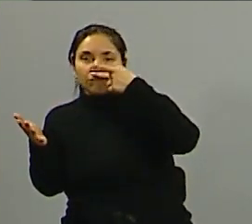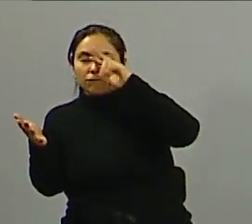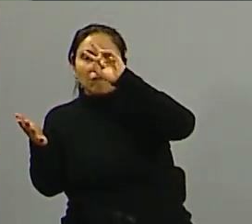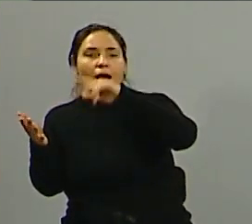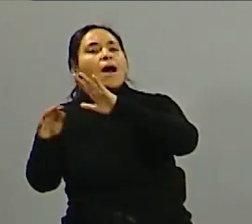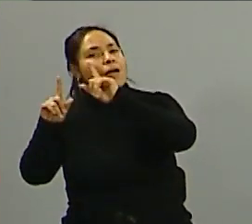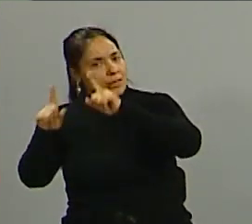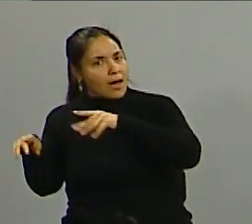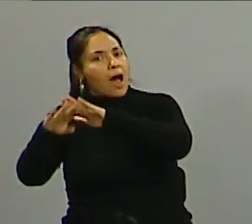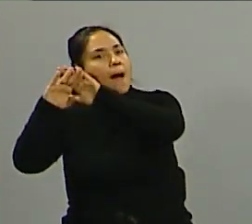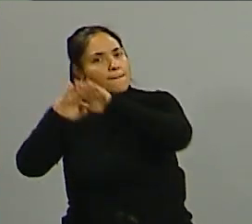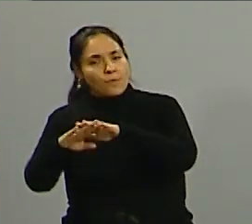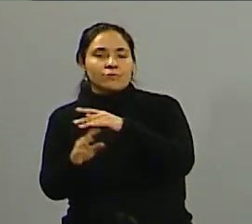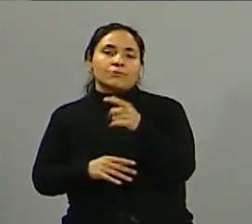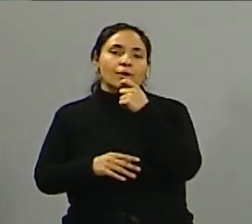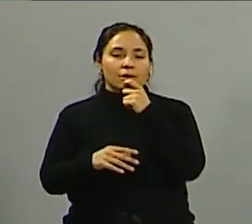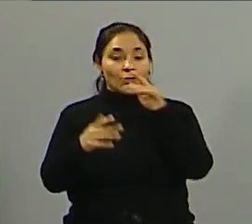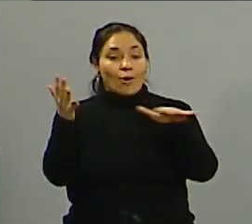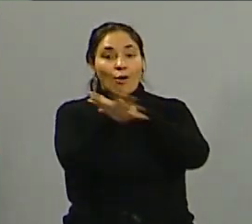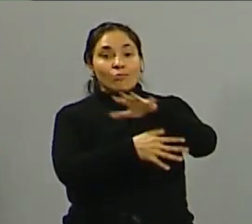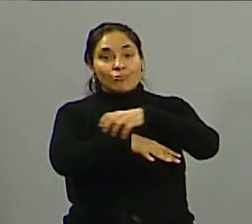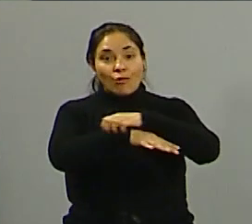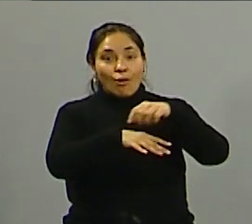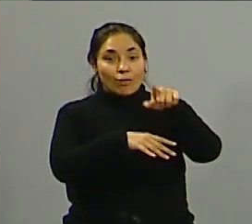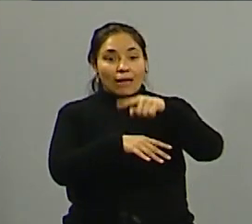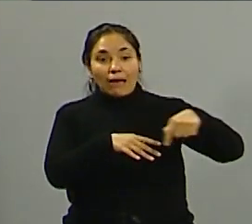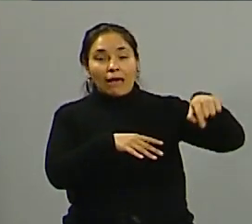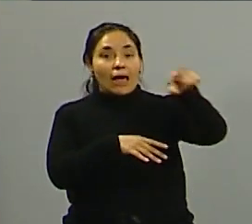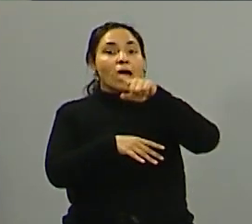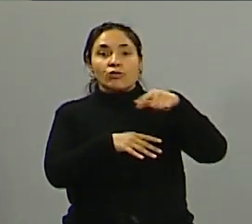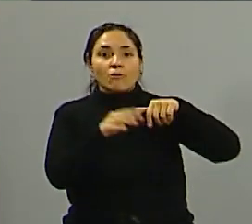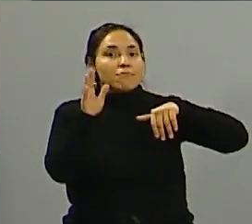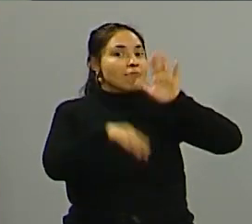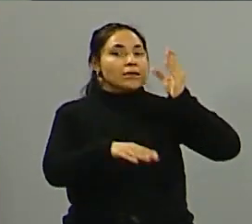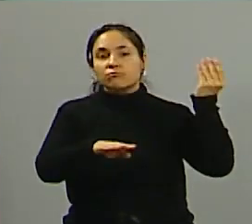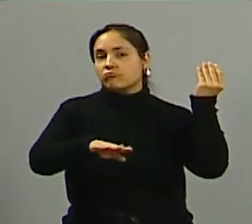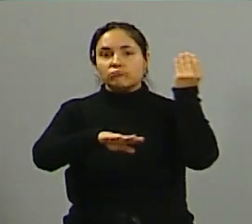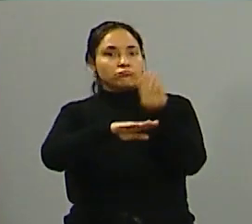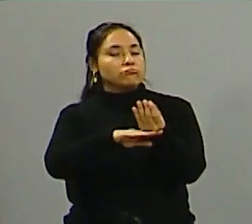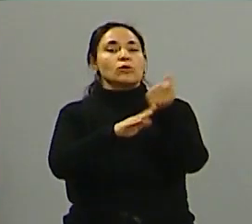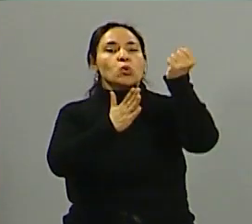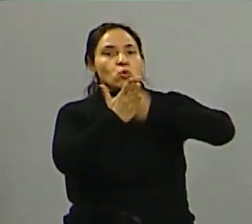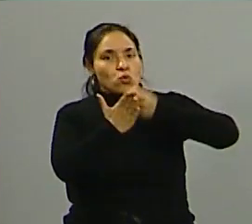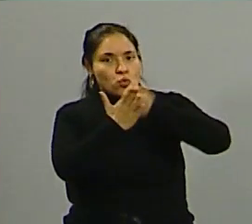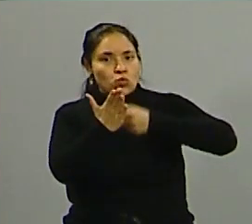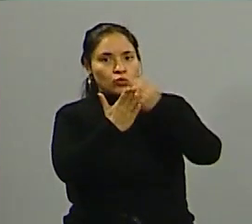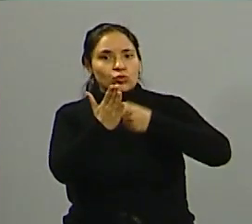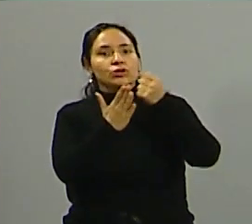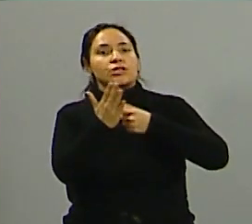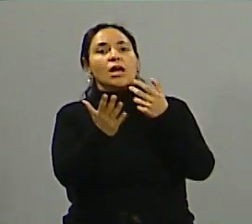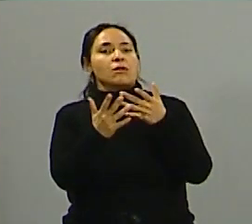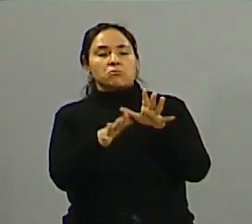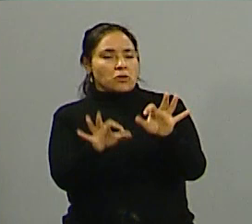simpatía con las clases populares, que son las que van a abrazar un poco la causa y que van a terminar dando todo lo